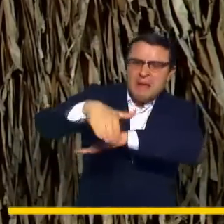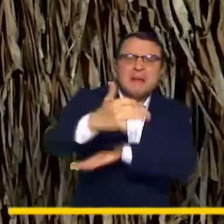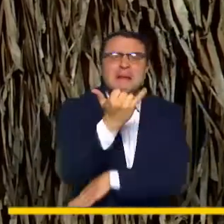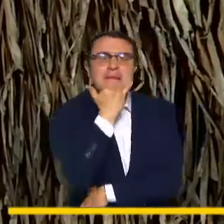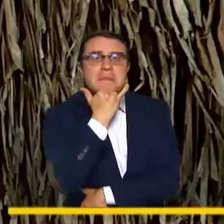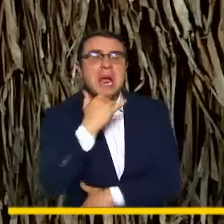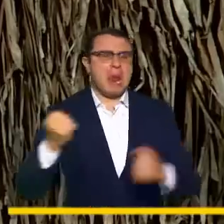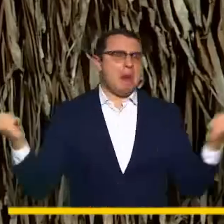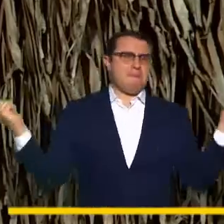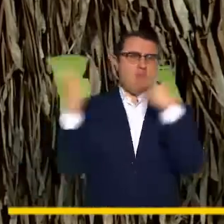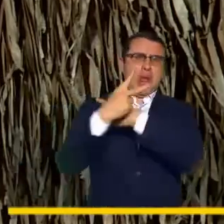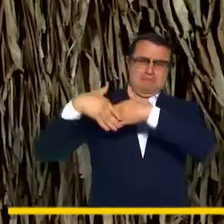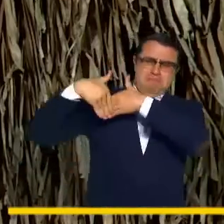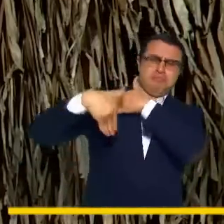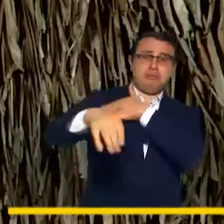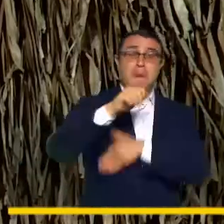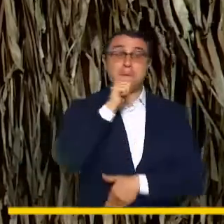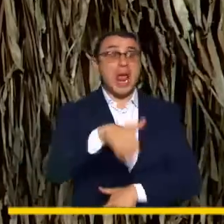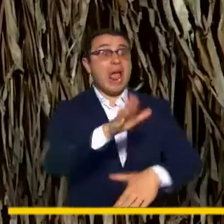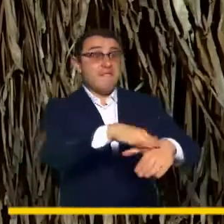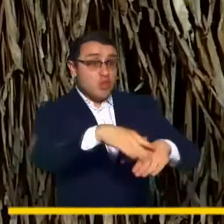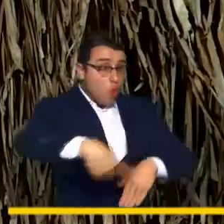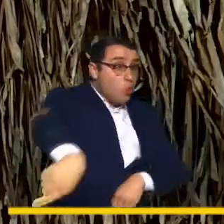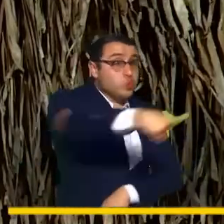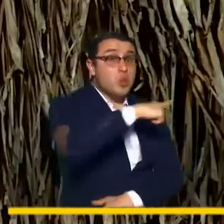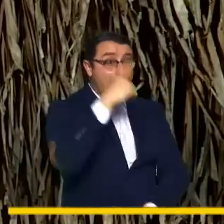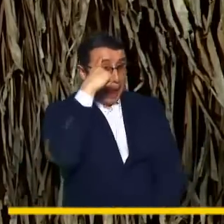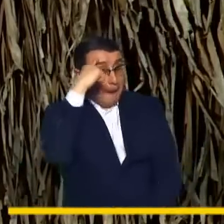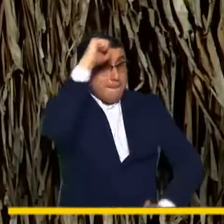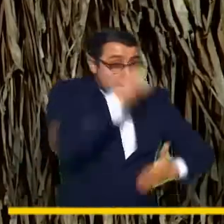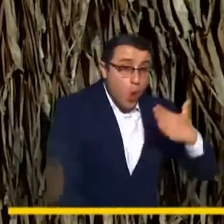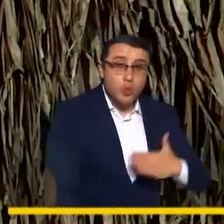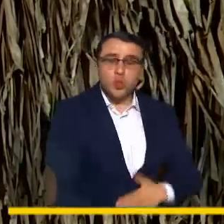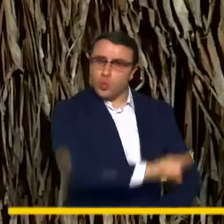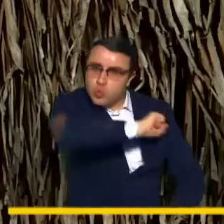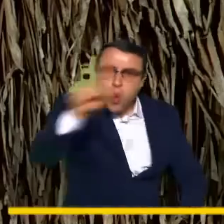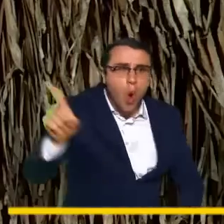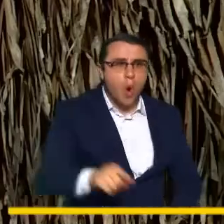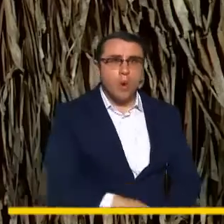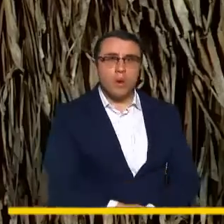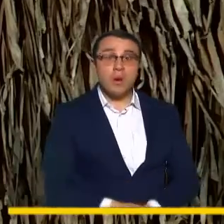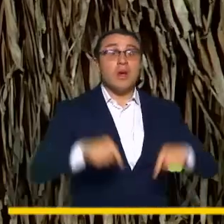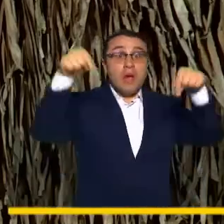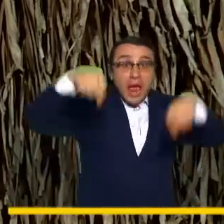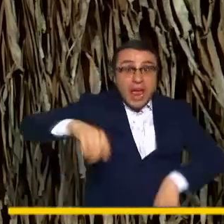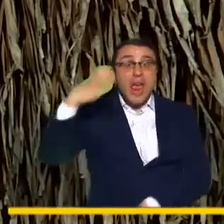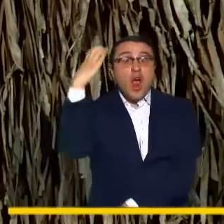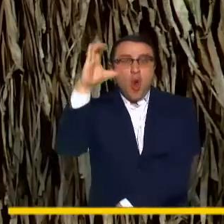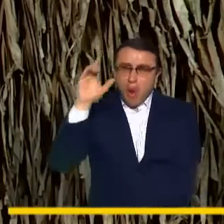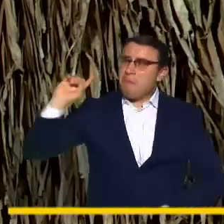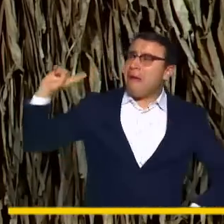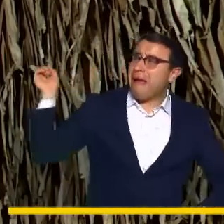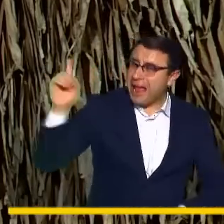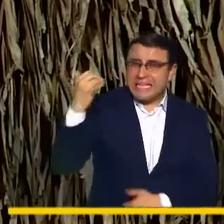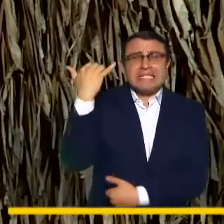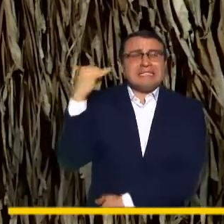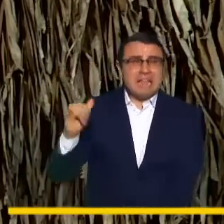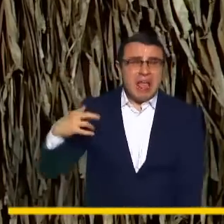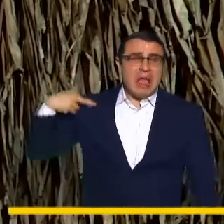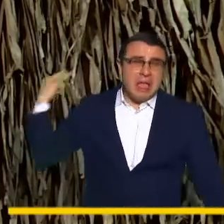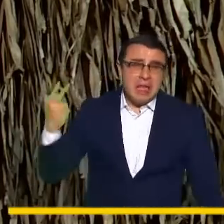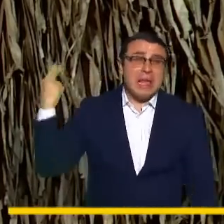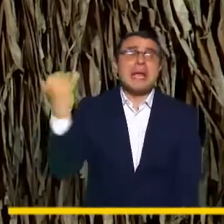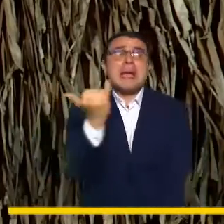decir, no sean brutos, que ya en la historia de Colombia eso se ha hecho, se ha repetido y se sabe